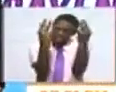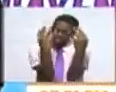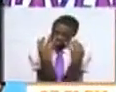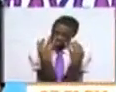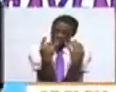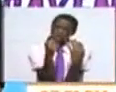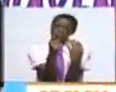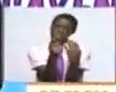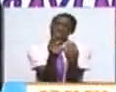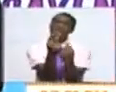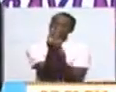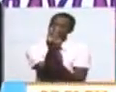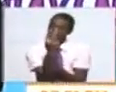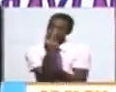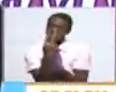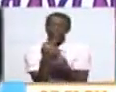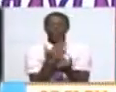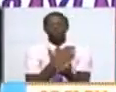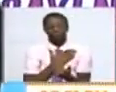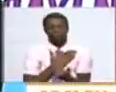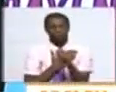con cariño, si es posible.